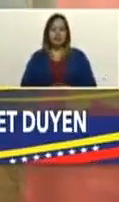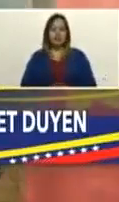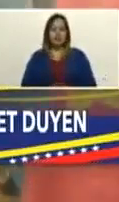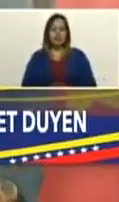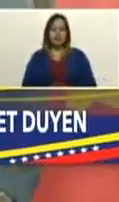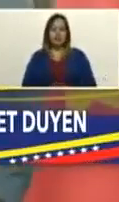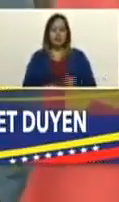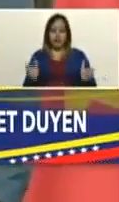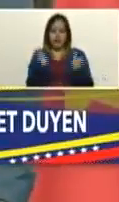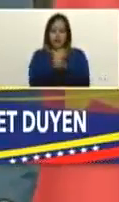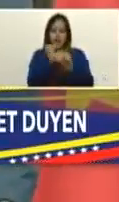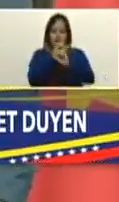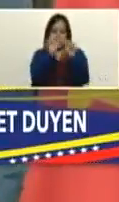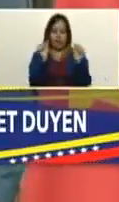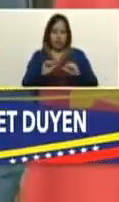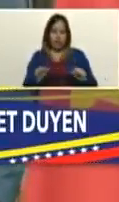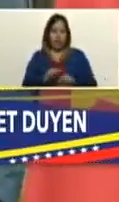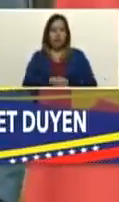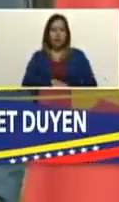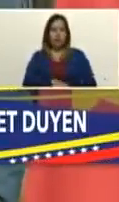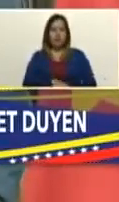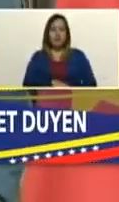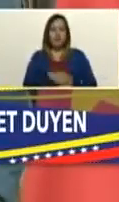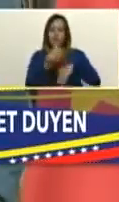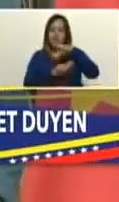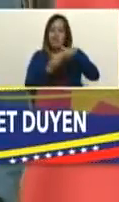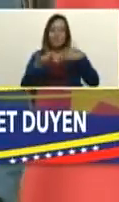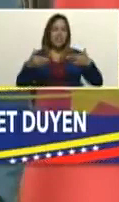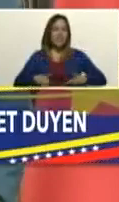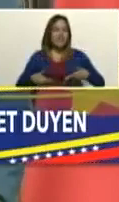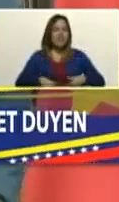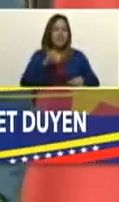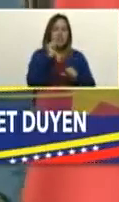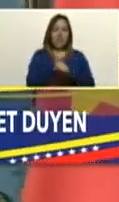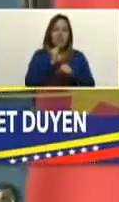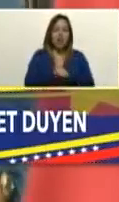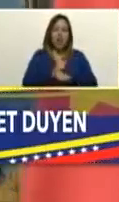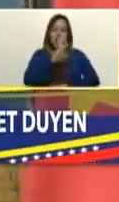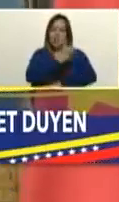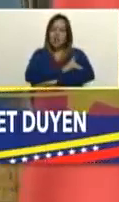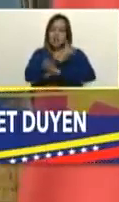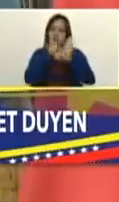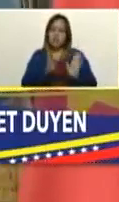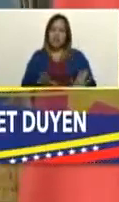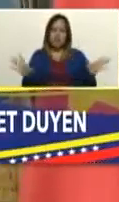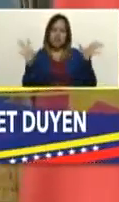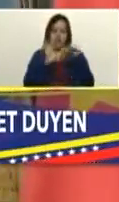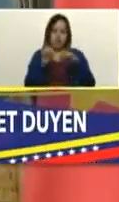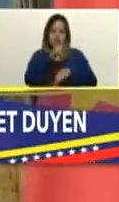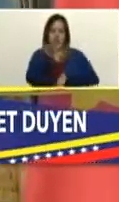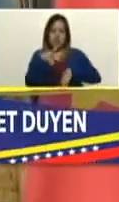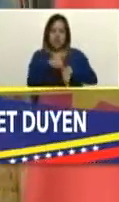Consiguieron su modelo en base al esfuerzo, al trabajo, a la disciplina, a la unión nacional.